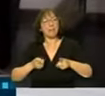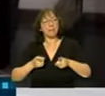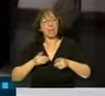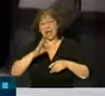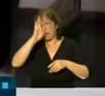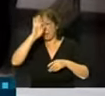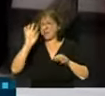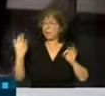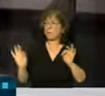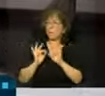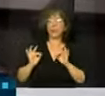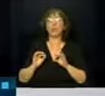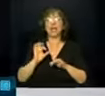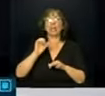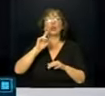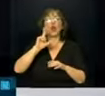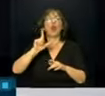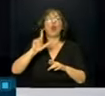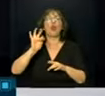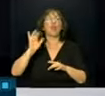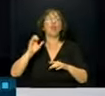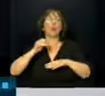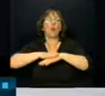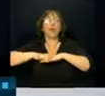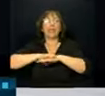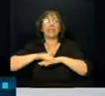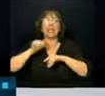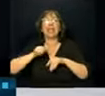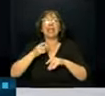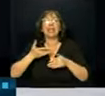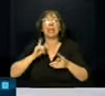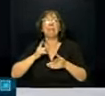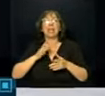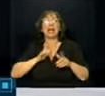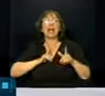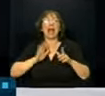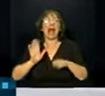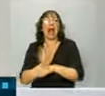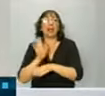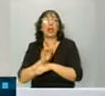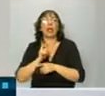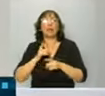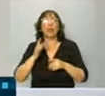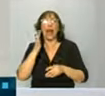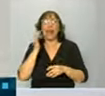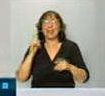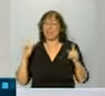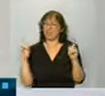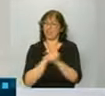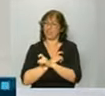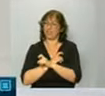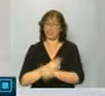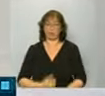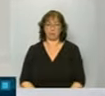aprender música, solfeo y a aprender una dramaturgia musical. Entonces es un arte muy complejo.